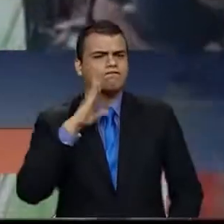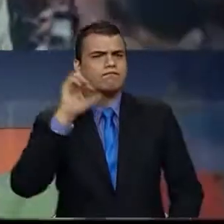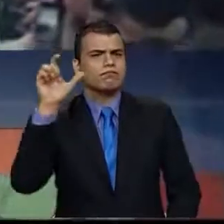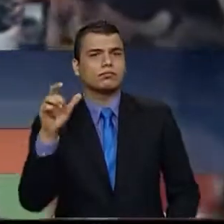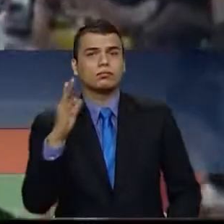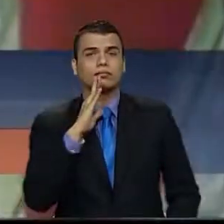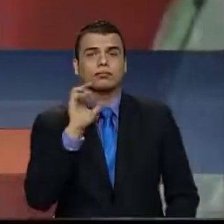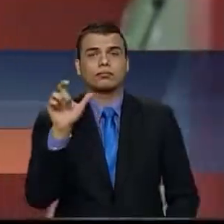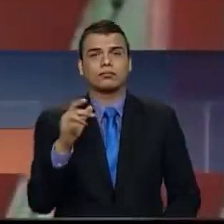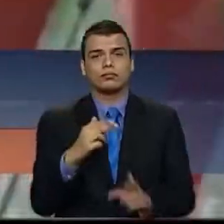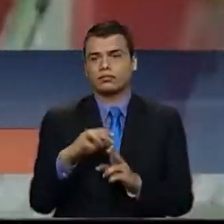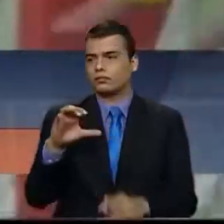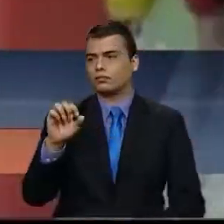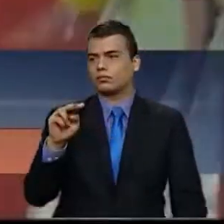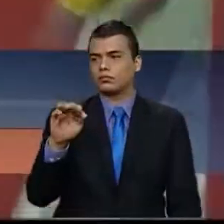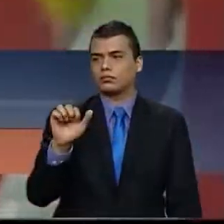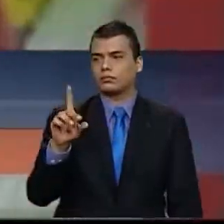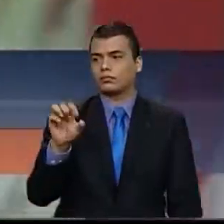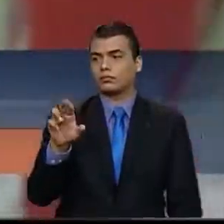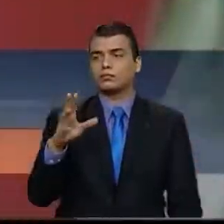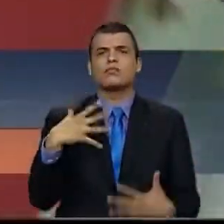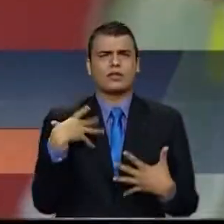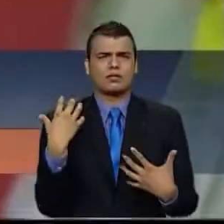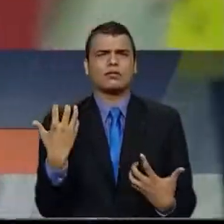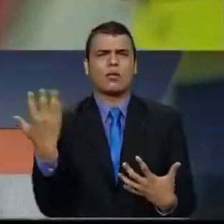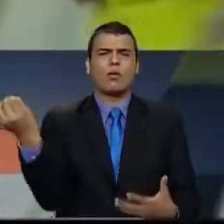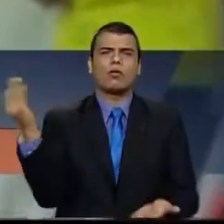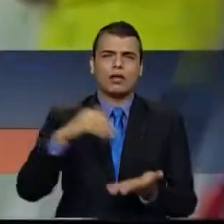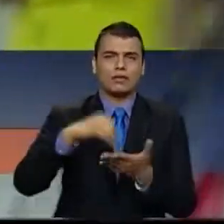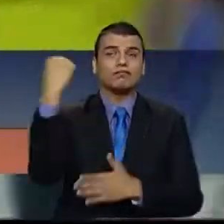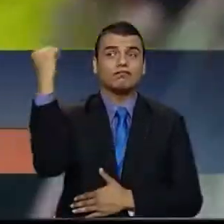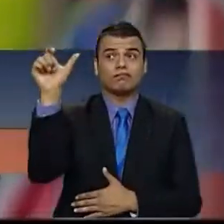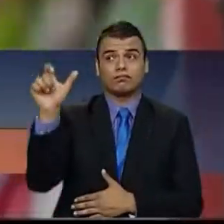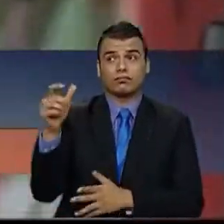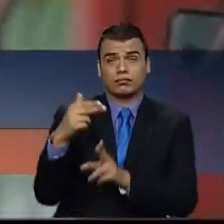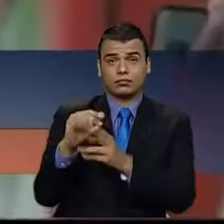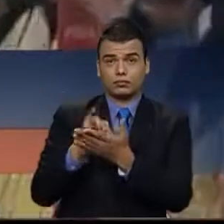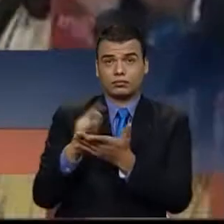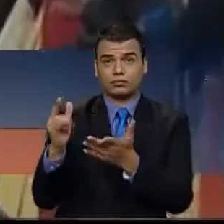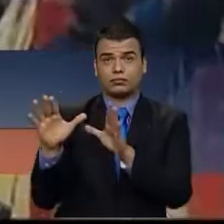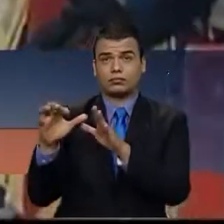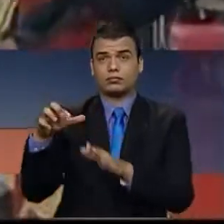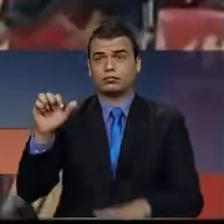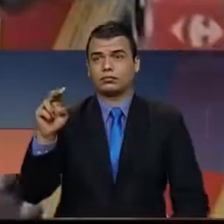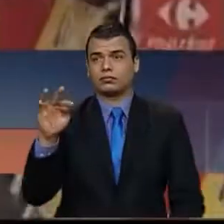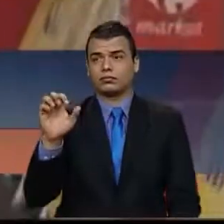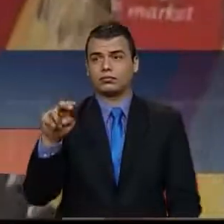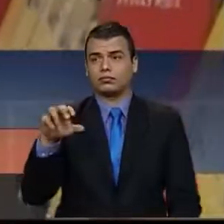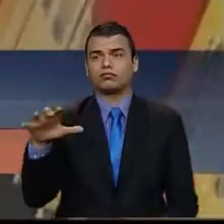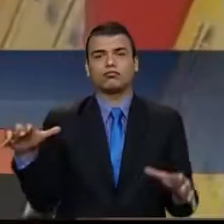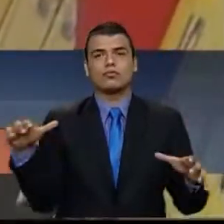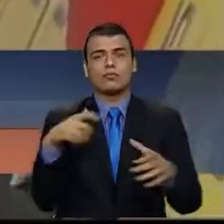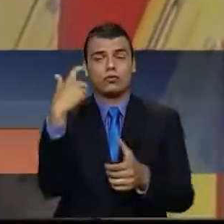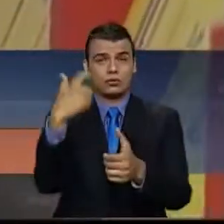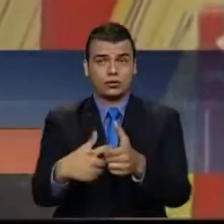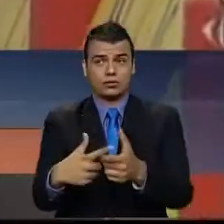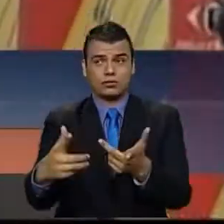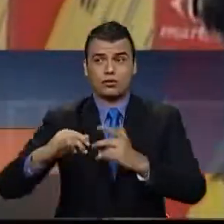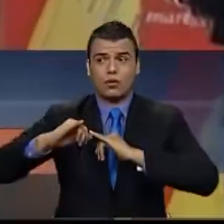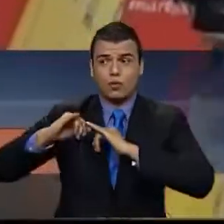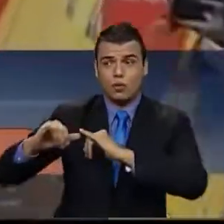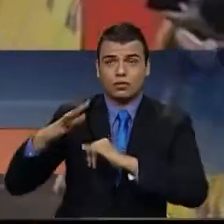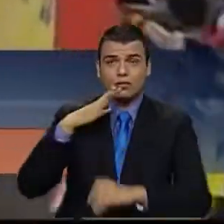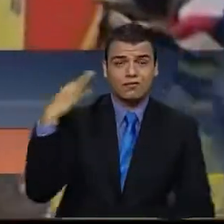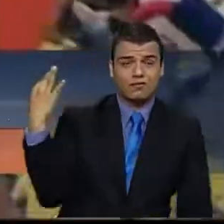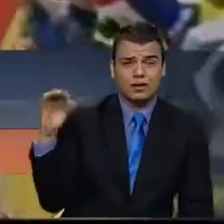Contador, el español, que tiene a Harrison Pantano, un vallecaucano, como coequipero para esa edición del Tour de Francia. Lo claro